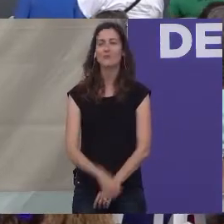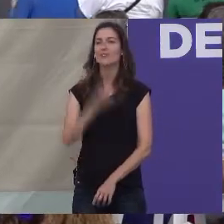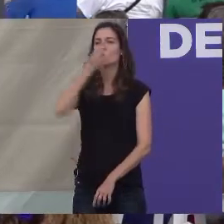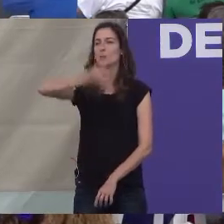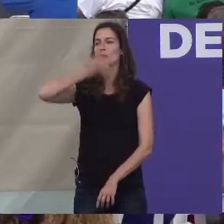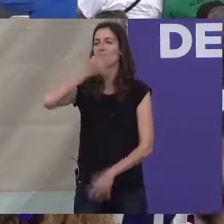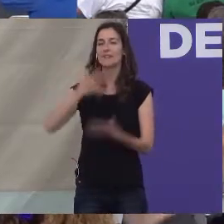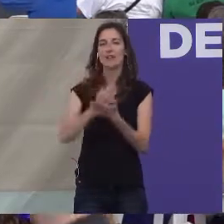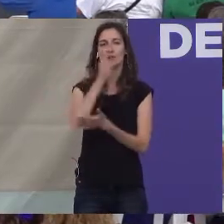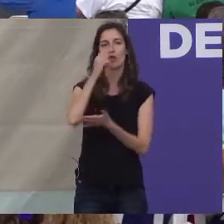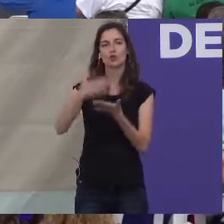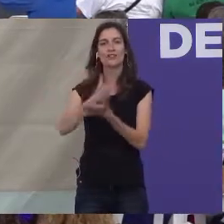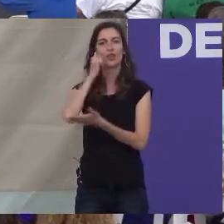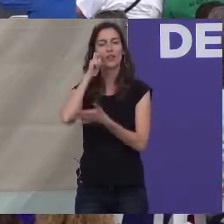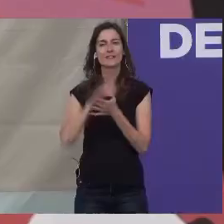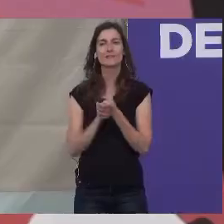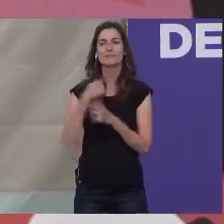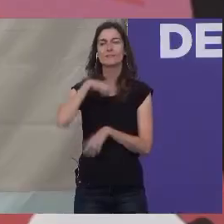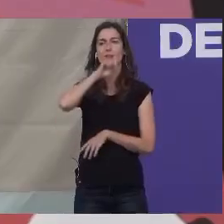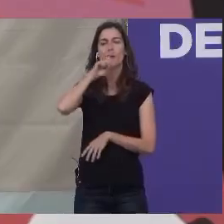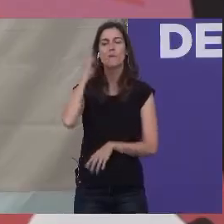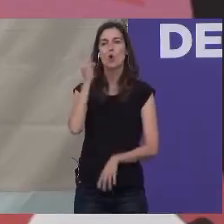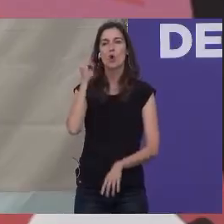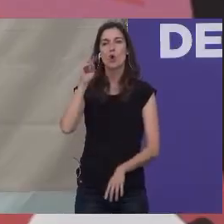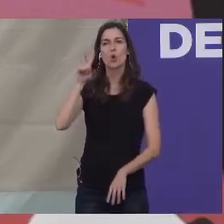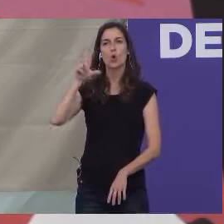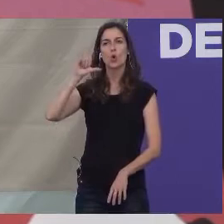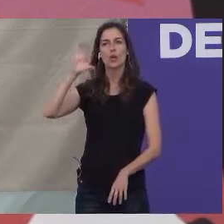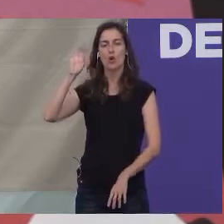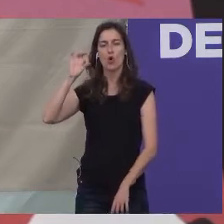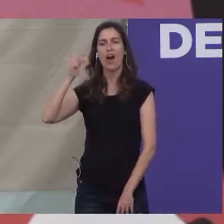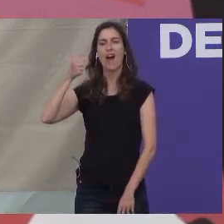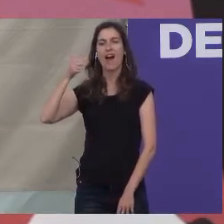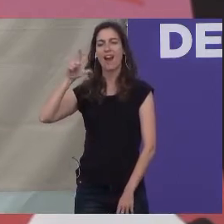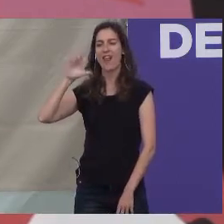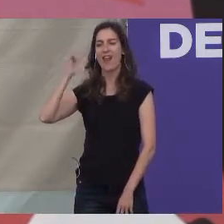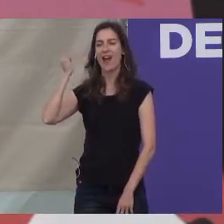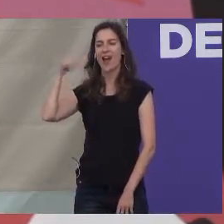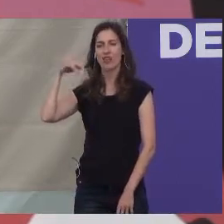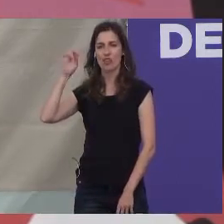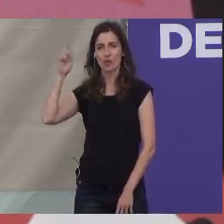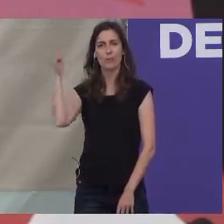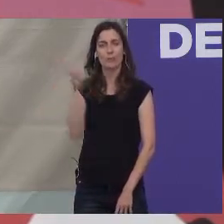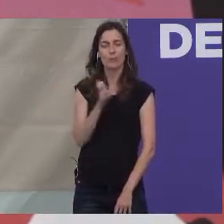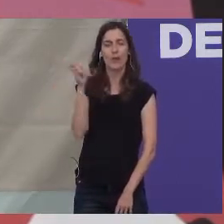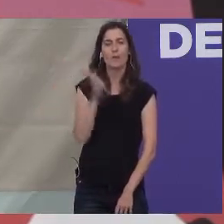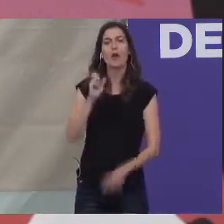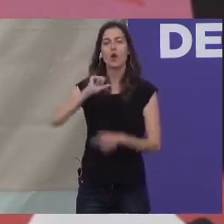Buenas tardes a todos y a todas. Mi nombre es Julio Alejandro Vicente Mateo, vengo de Orihuela, de la comarca de la Vega